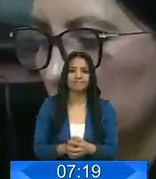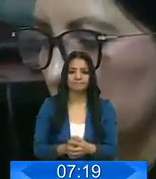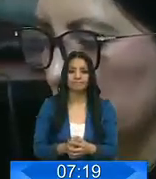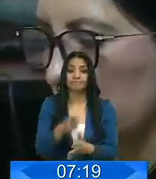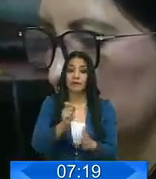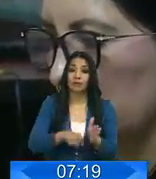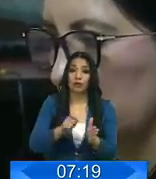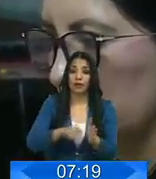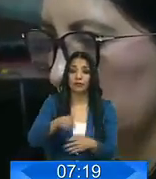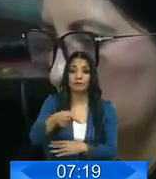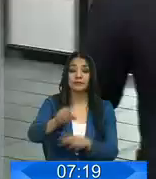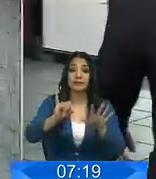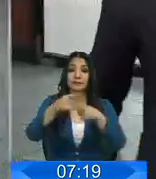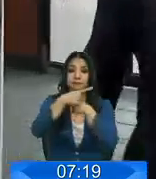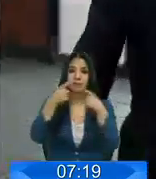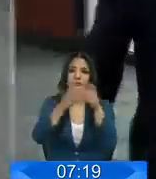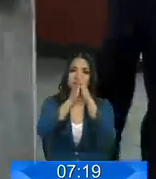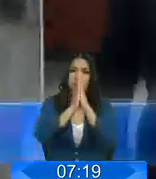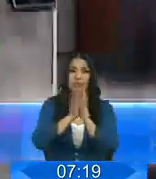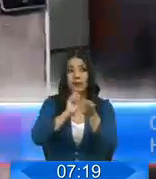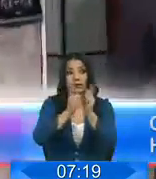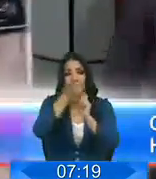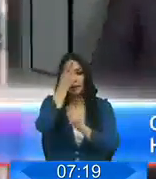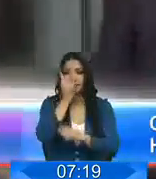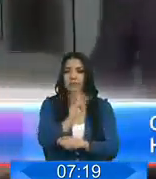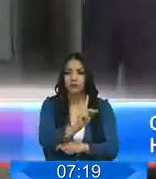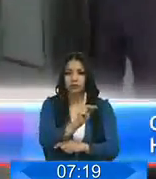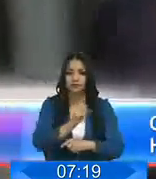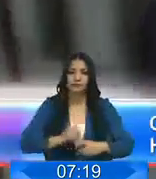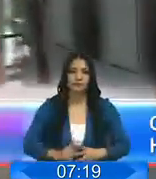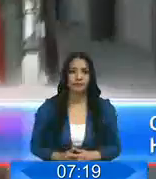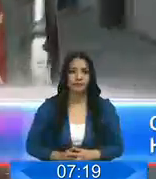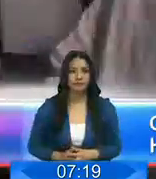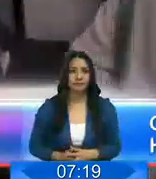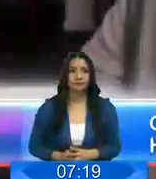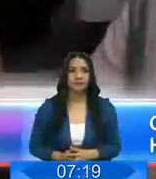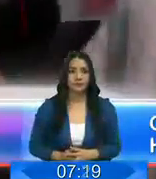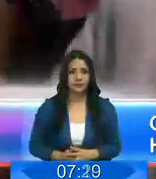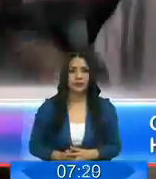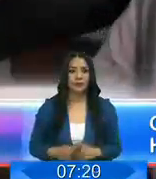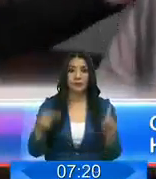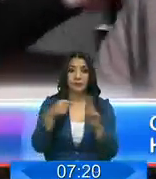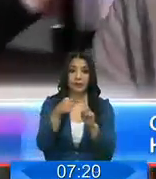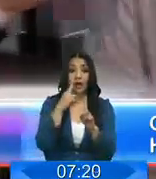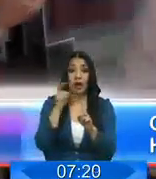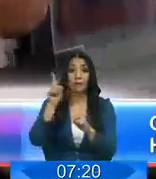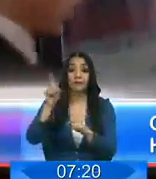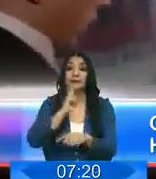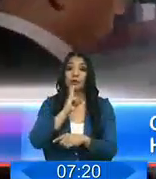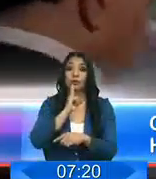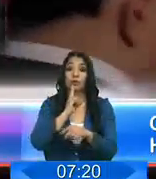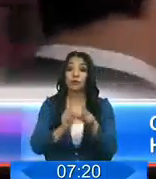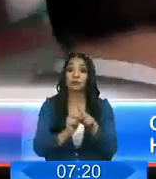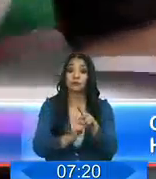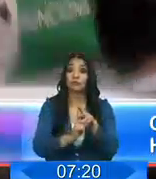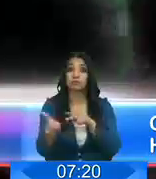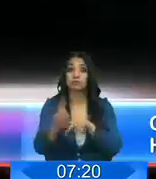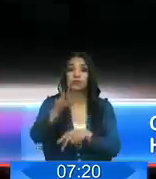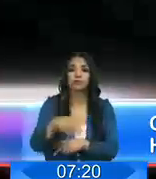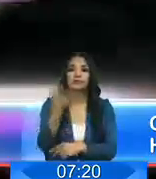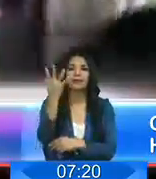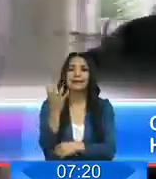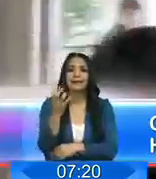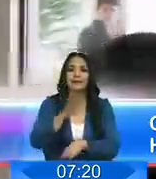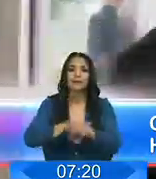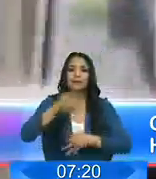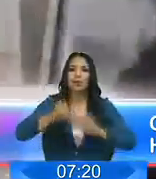presentará el próximo 6 de marzo un recurso de apelación a esta decisión. Seglia huyó de Estados Unidos en el 2015 por